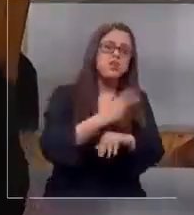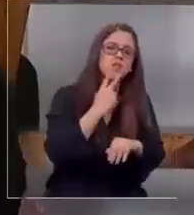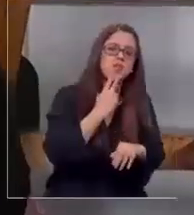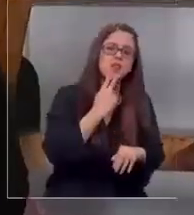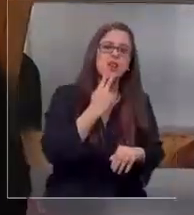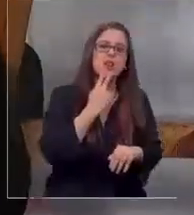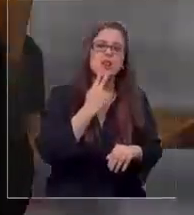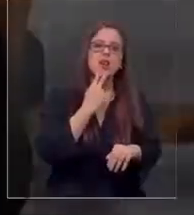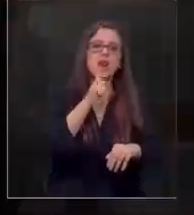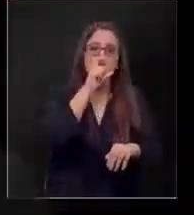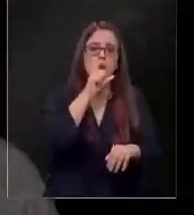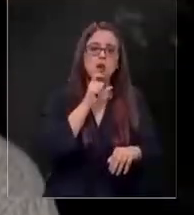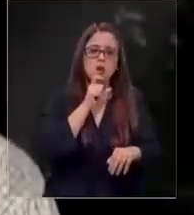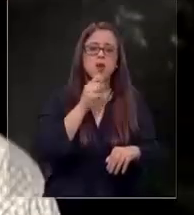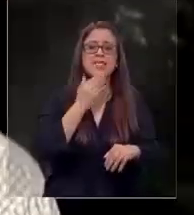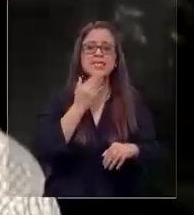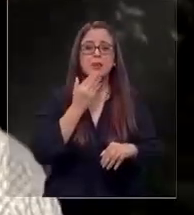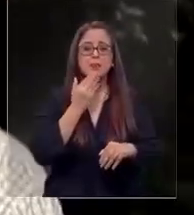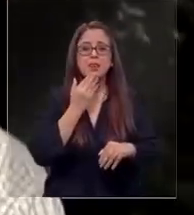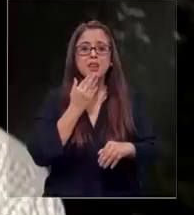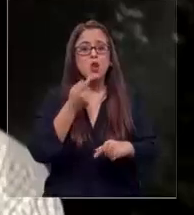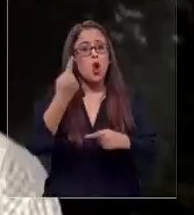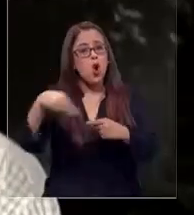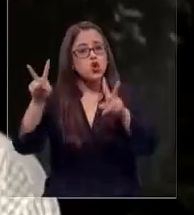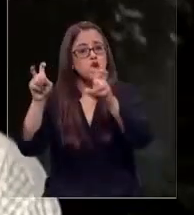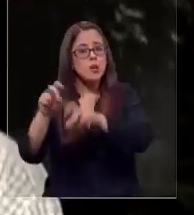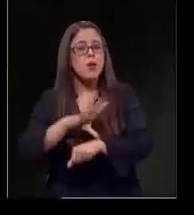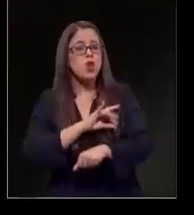doloroso episodio que vivieron con el entonces alcalde de